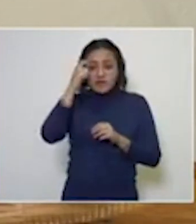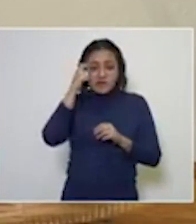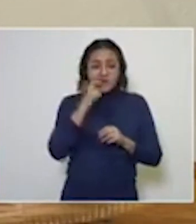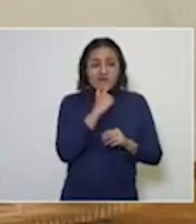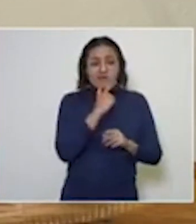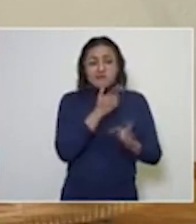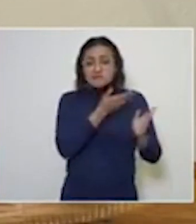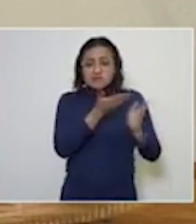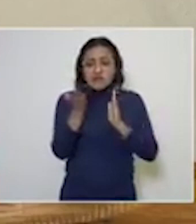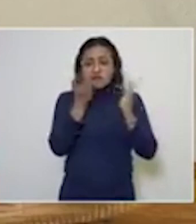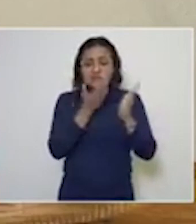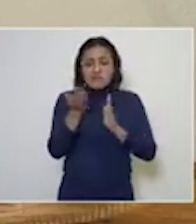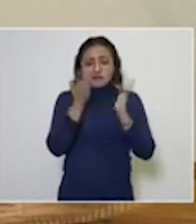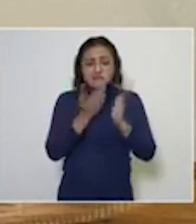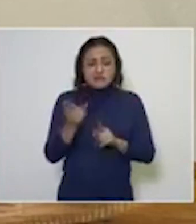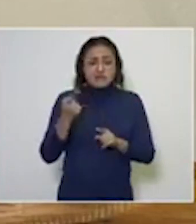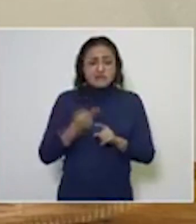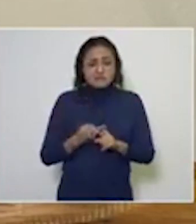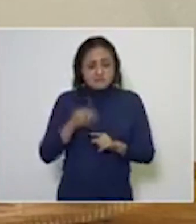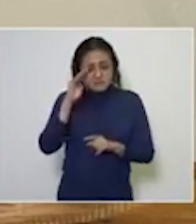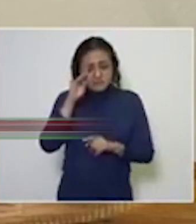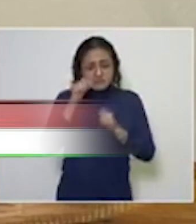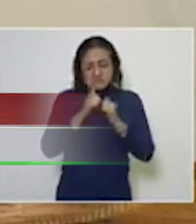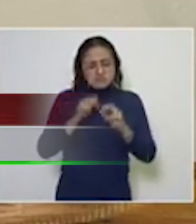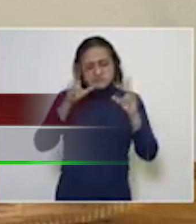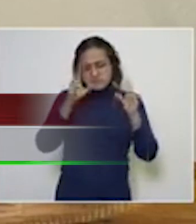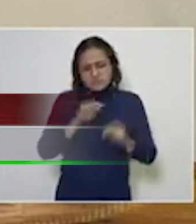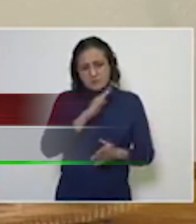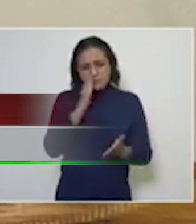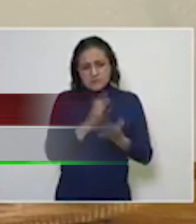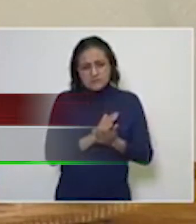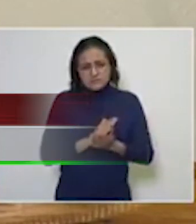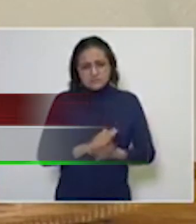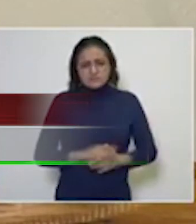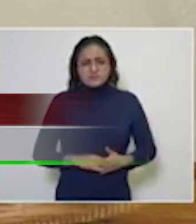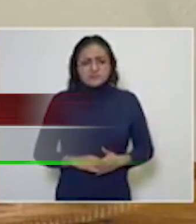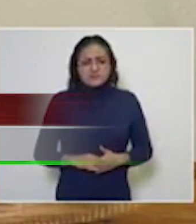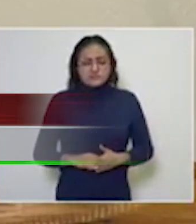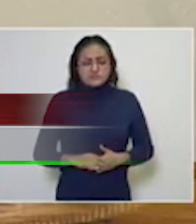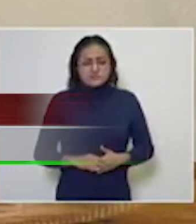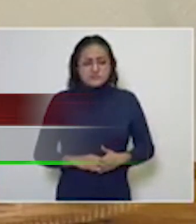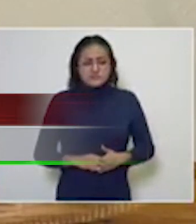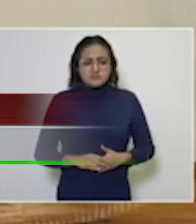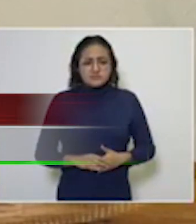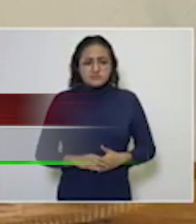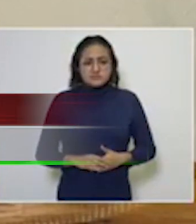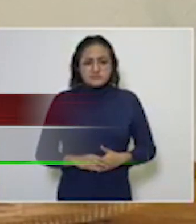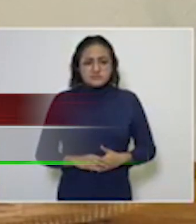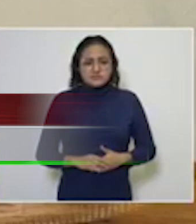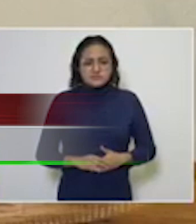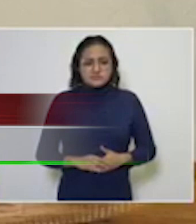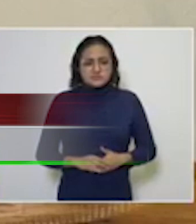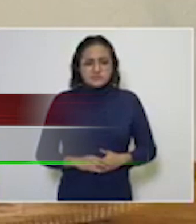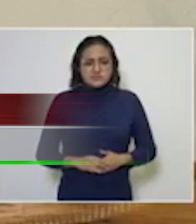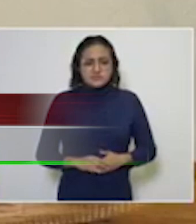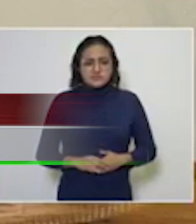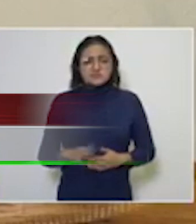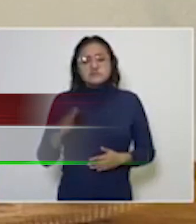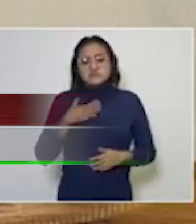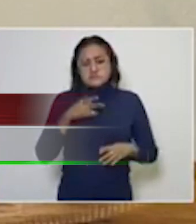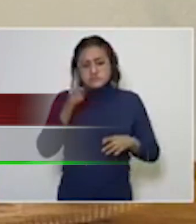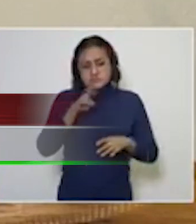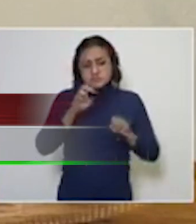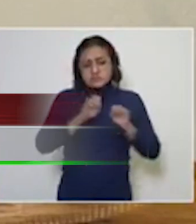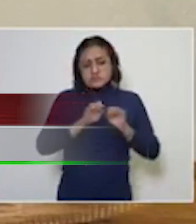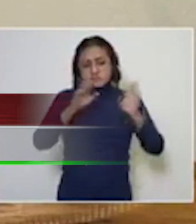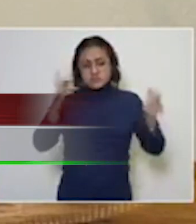Guerrero, no. No vamos a permitir que esto ocurra. No vamos a permitir que esto ocurra y vamos a